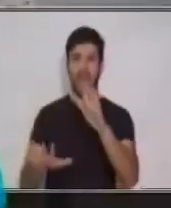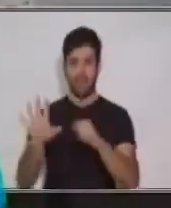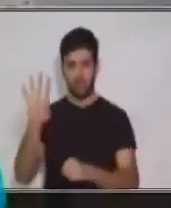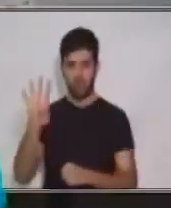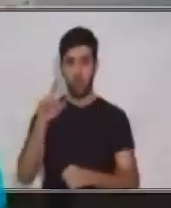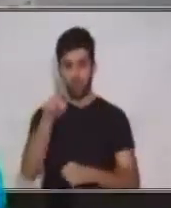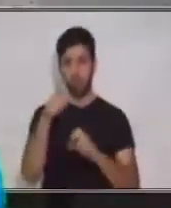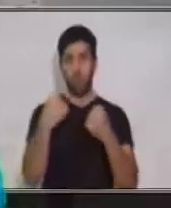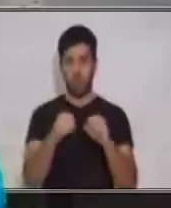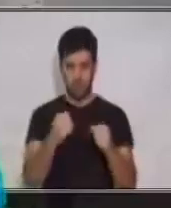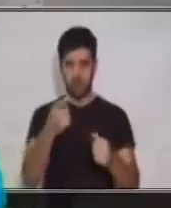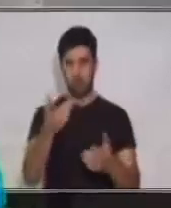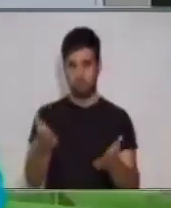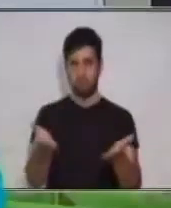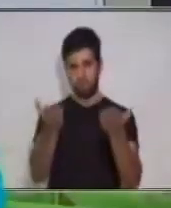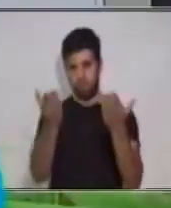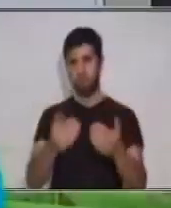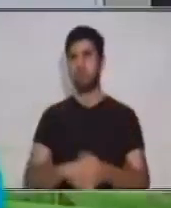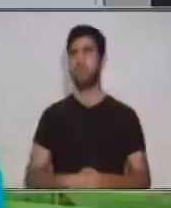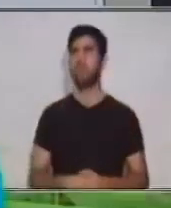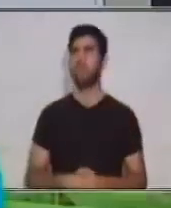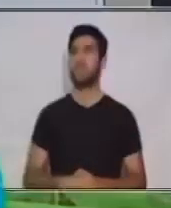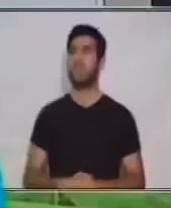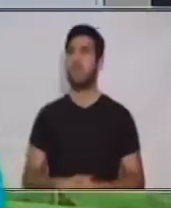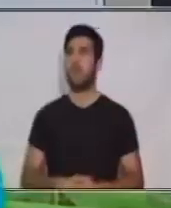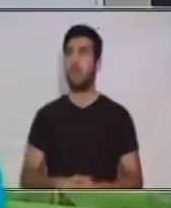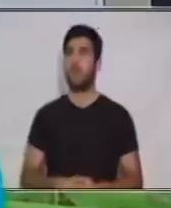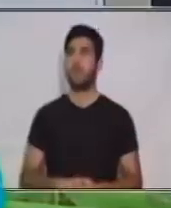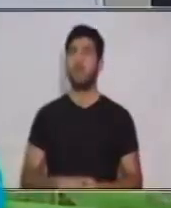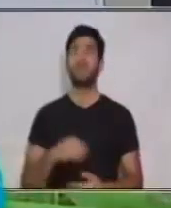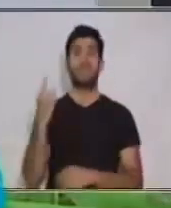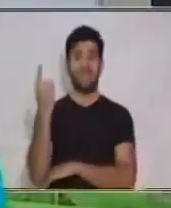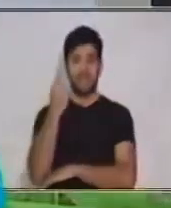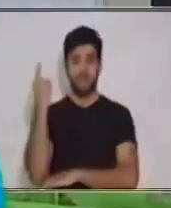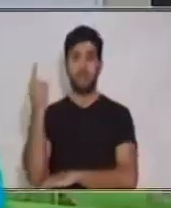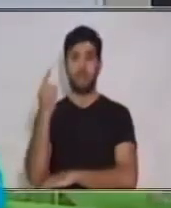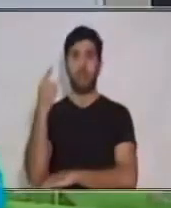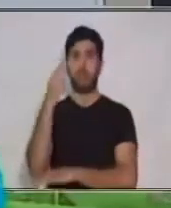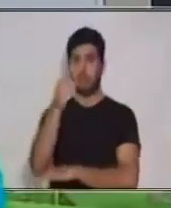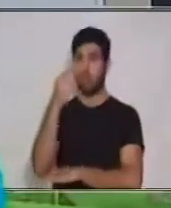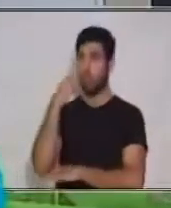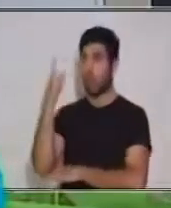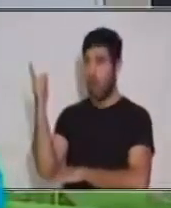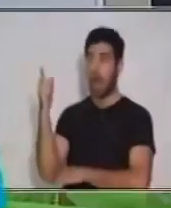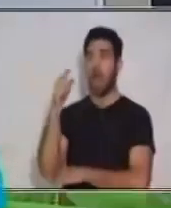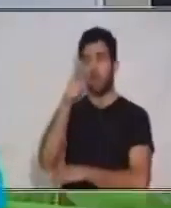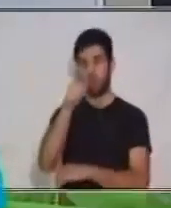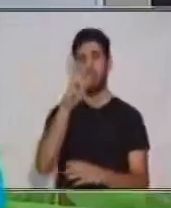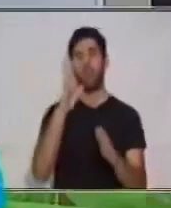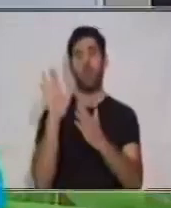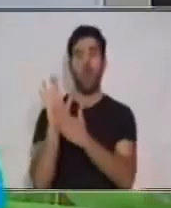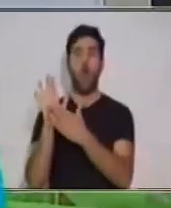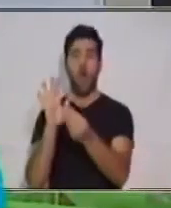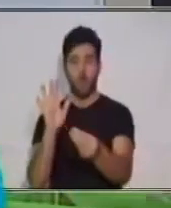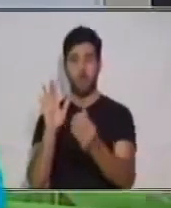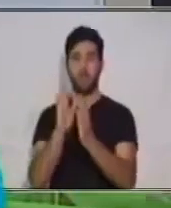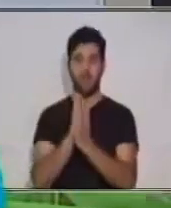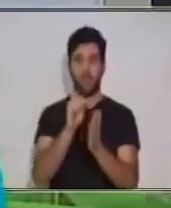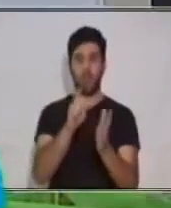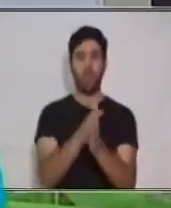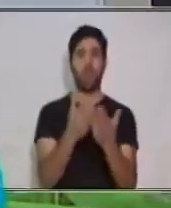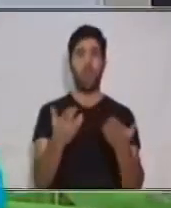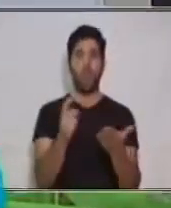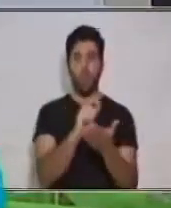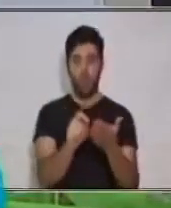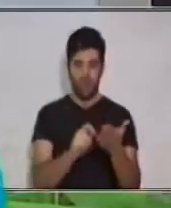Y ya vamos terminando nuestra tabla con esto. Es importante que la tengas en tu cuaderno o en una hoja. Si la tienes en una hoja,